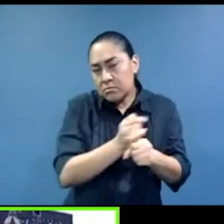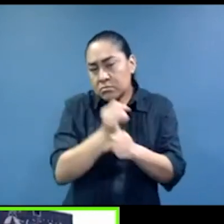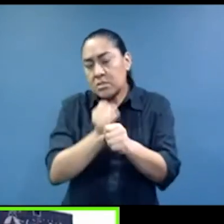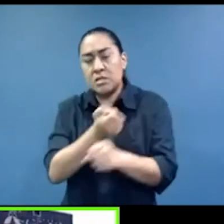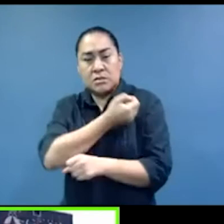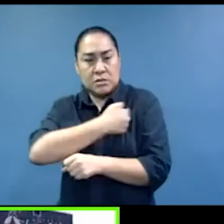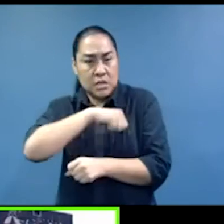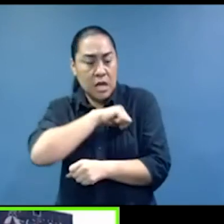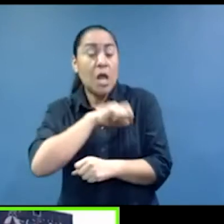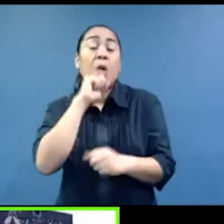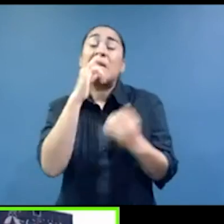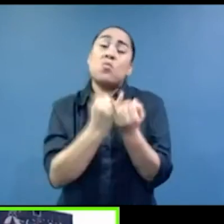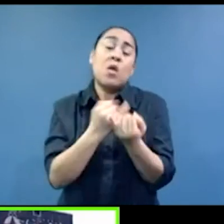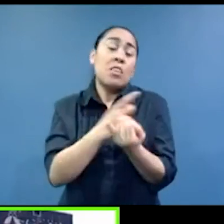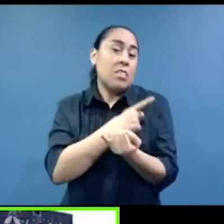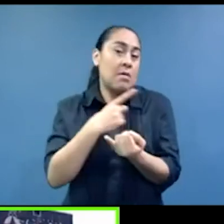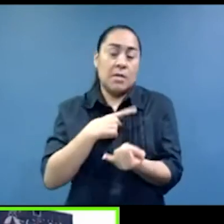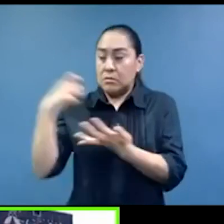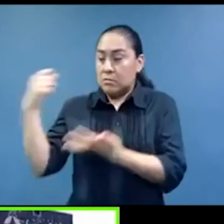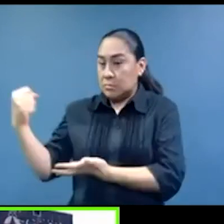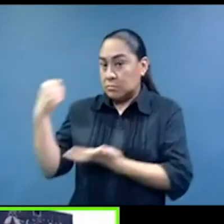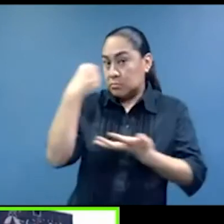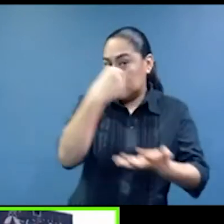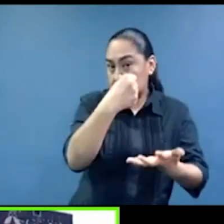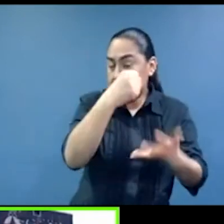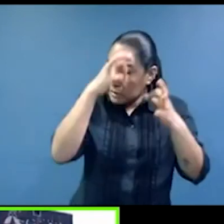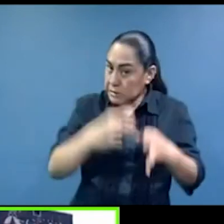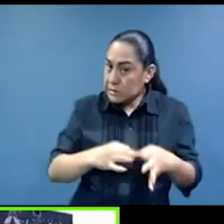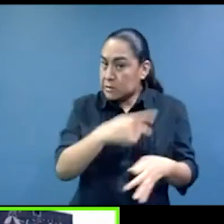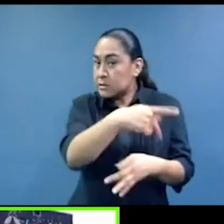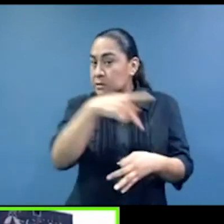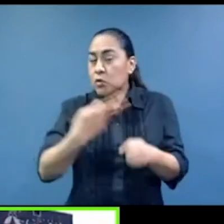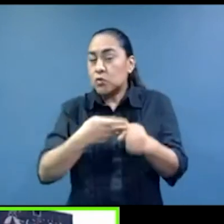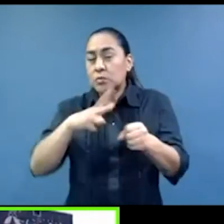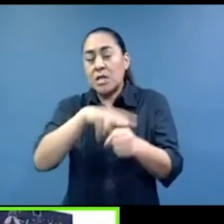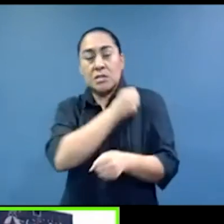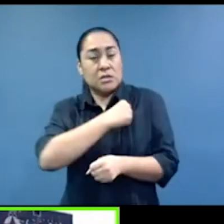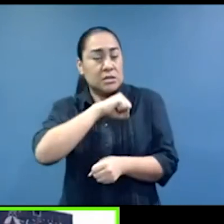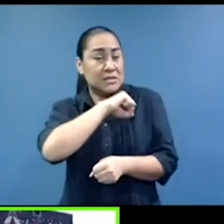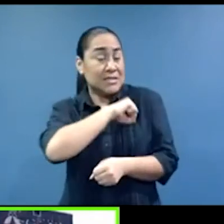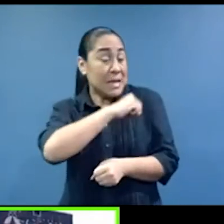recursos necesarios para los sistemas de salud para que se puedan precisamente